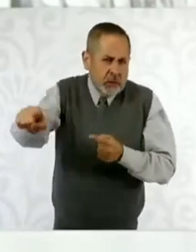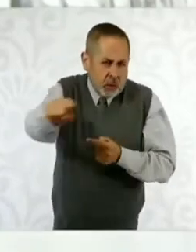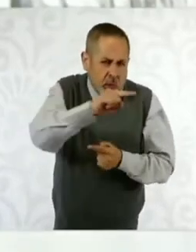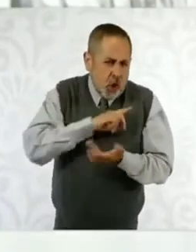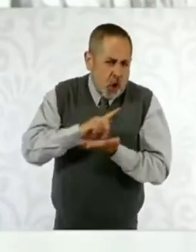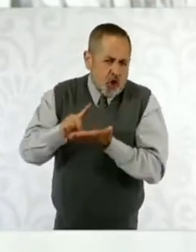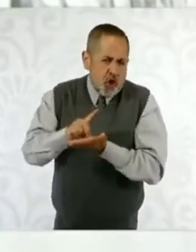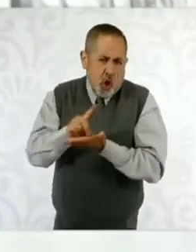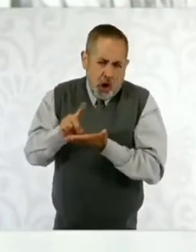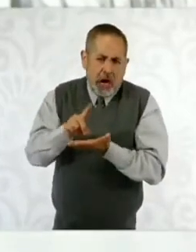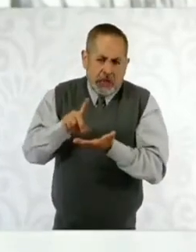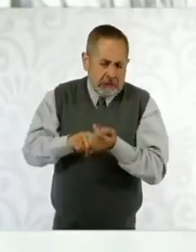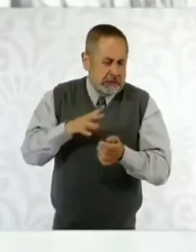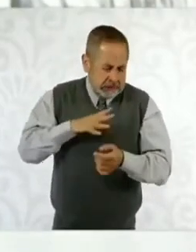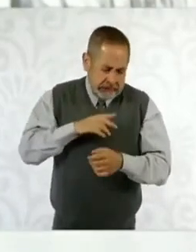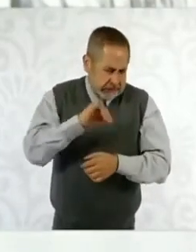sí,